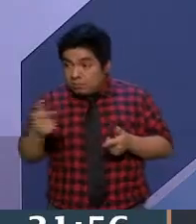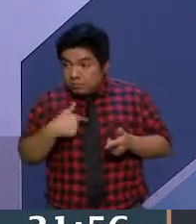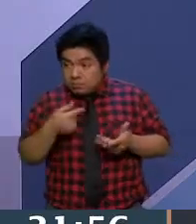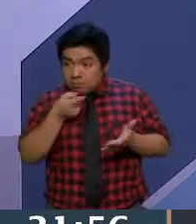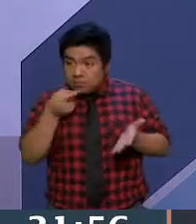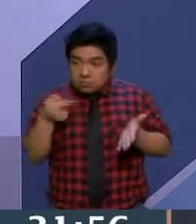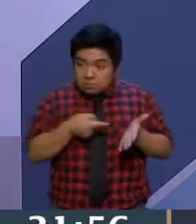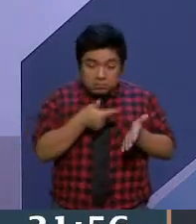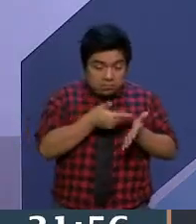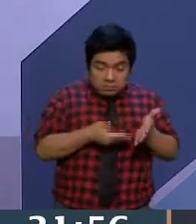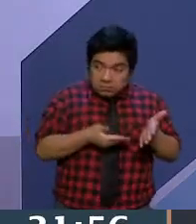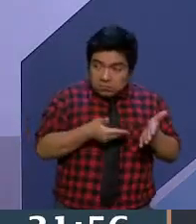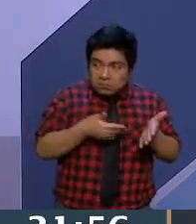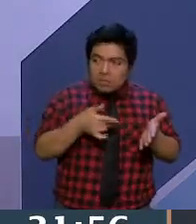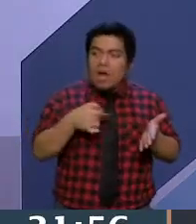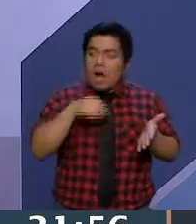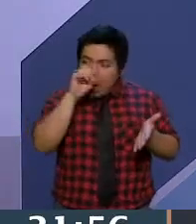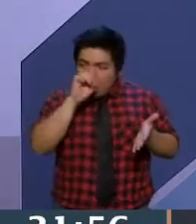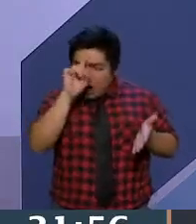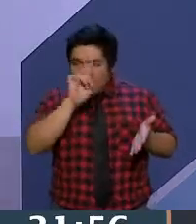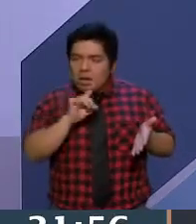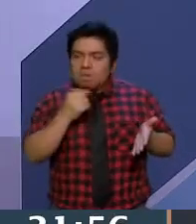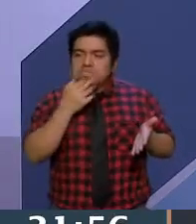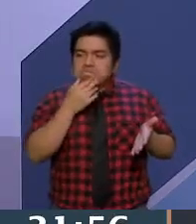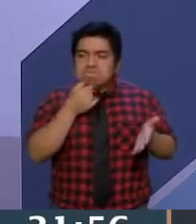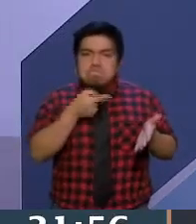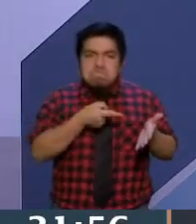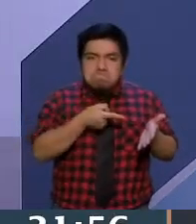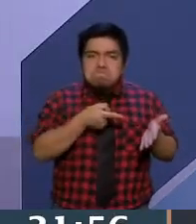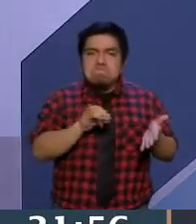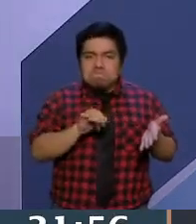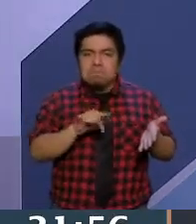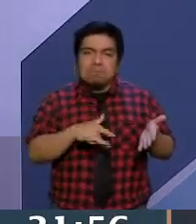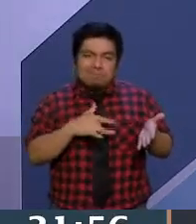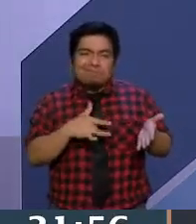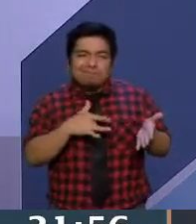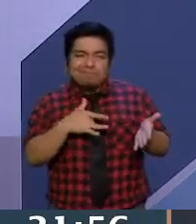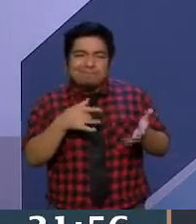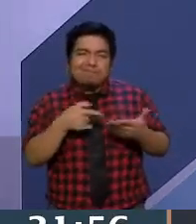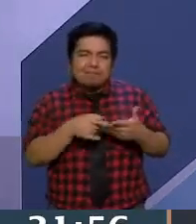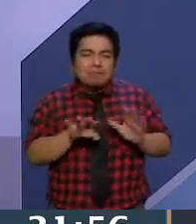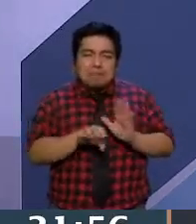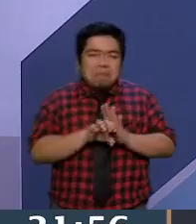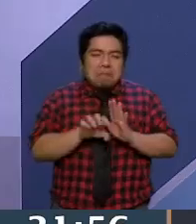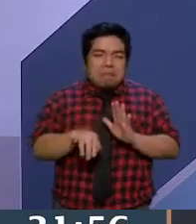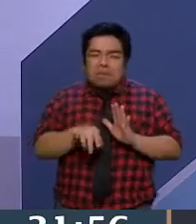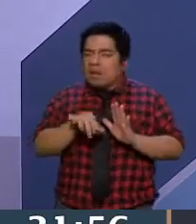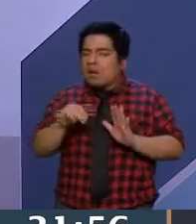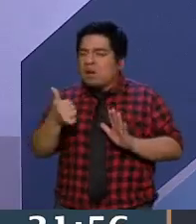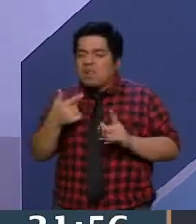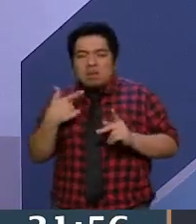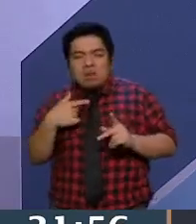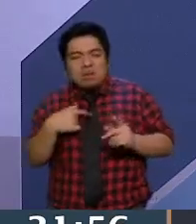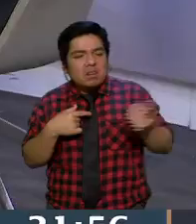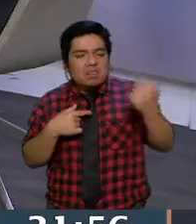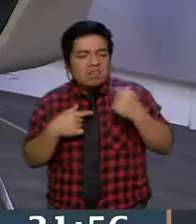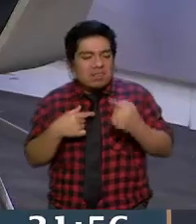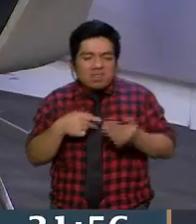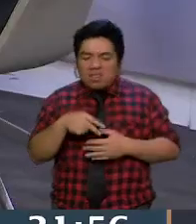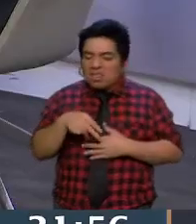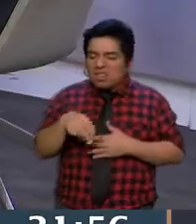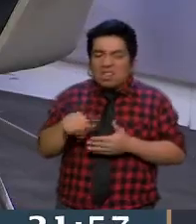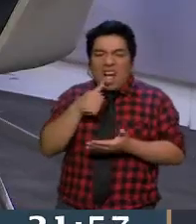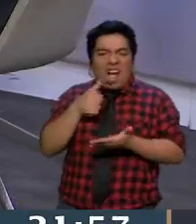me esté comentando algo, me lo esté recomendando, pues sí me da un plus, ¿no? A diferencia de si me llegara el newsletter